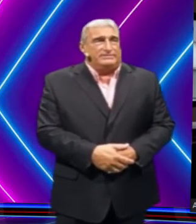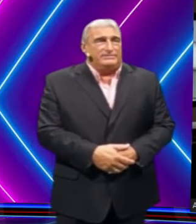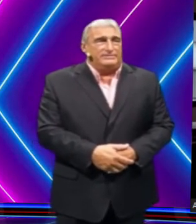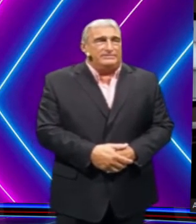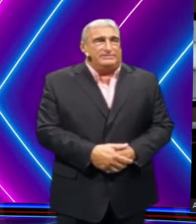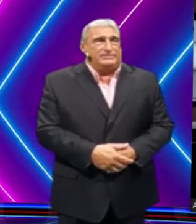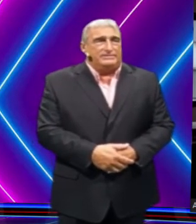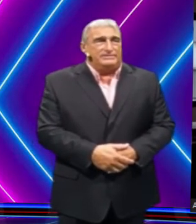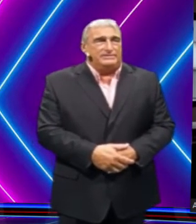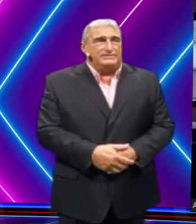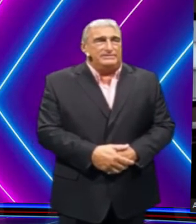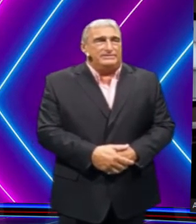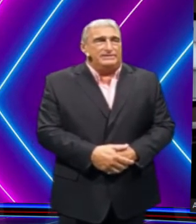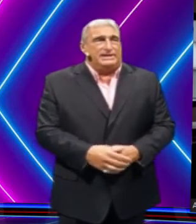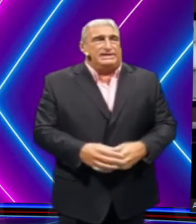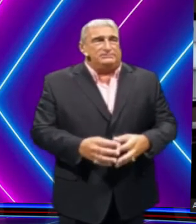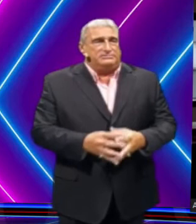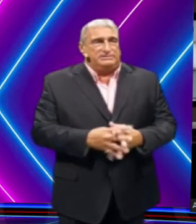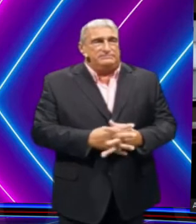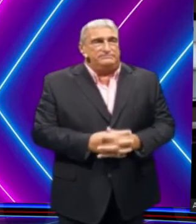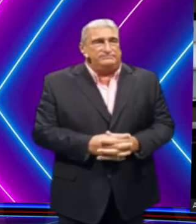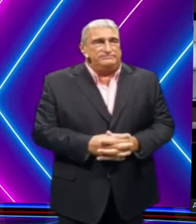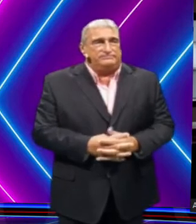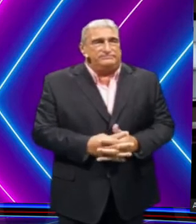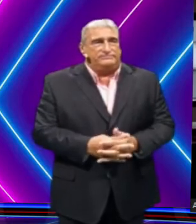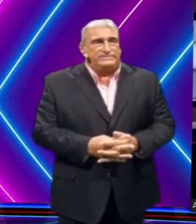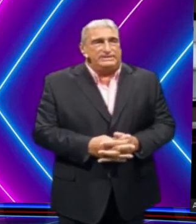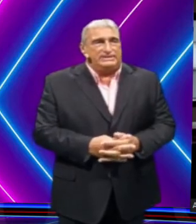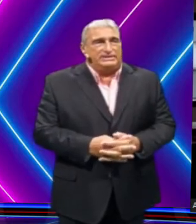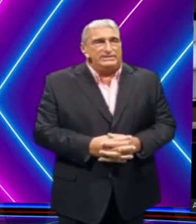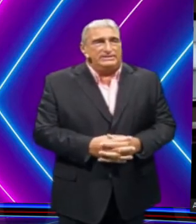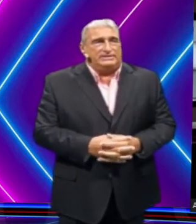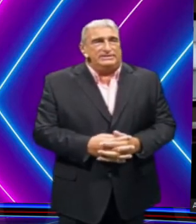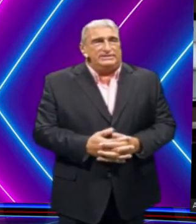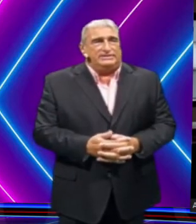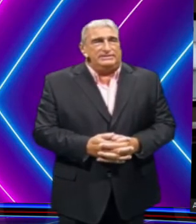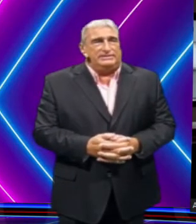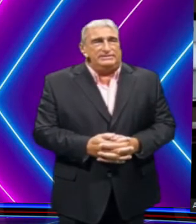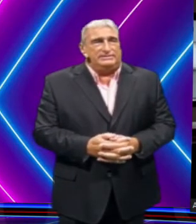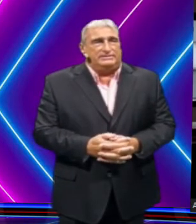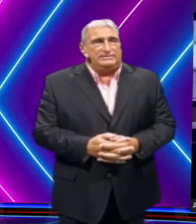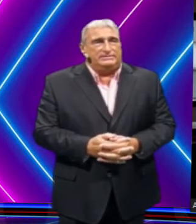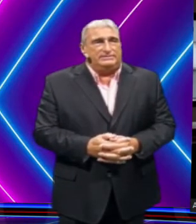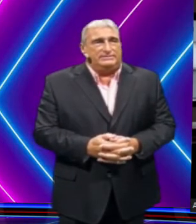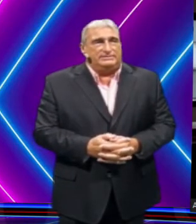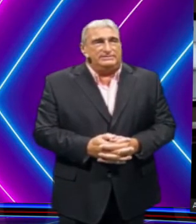De economía, dice. Ah, la Lo economía. compraron con boludo para financiar